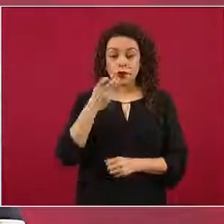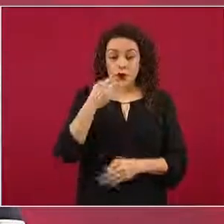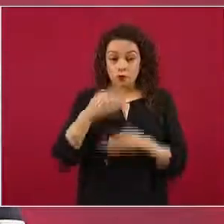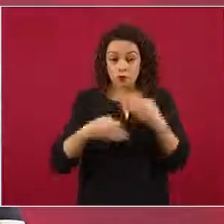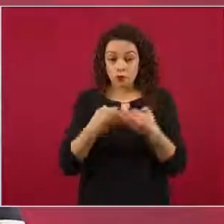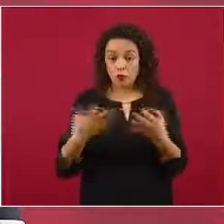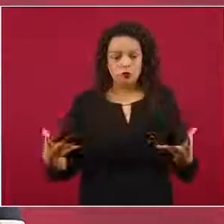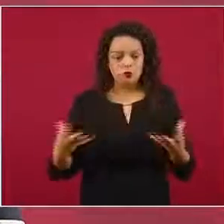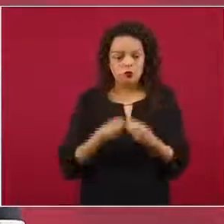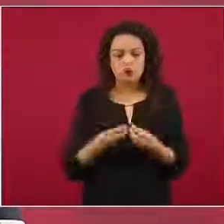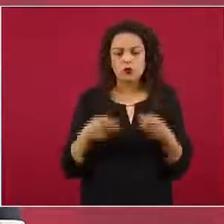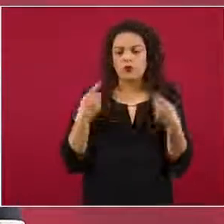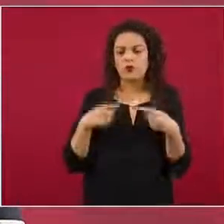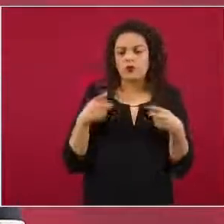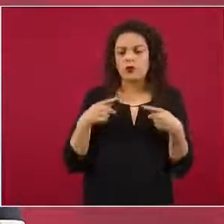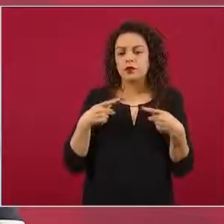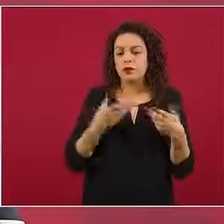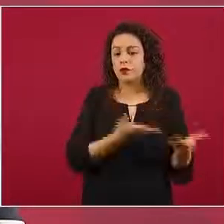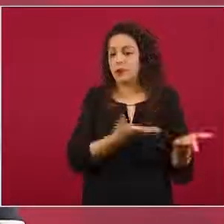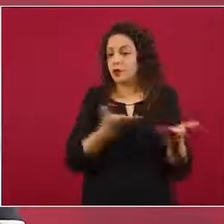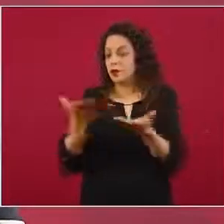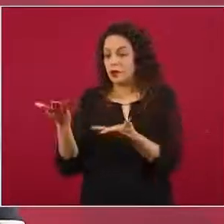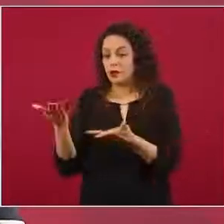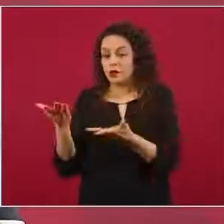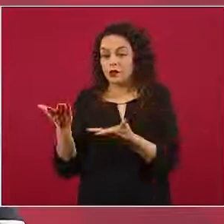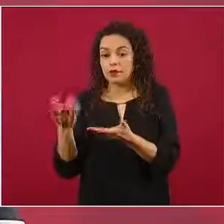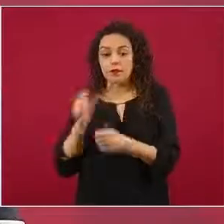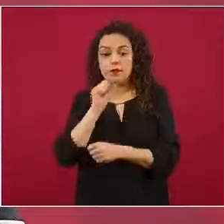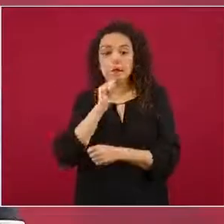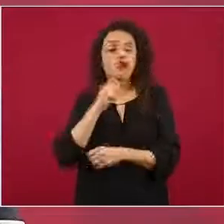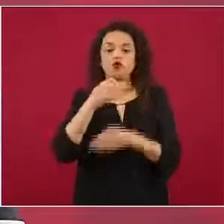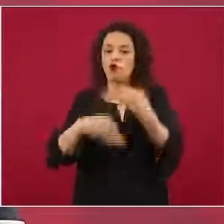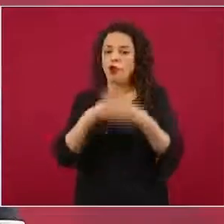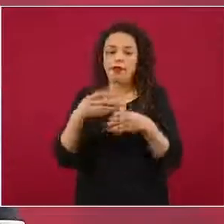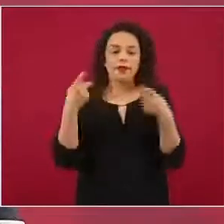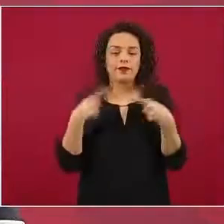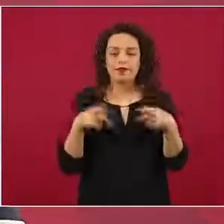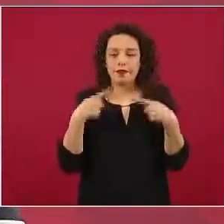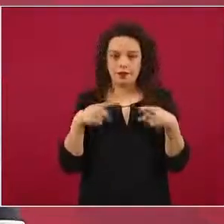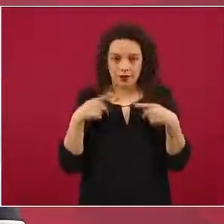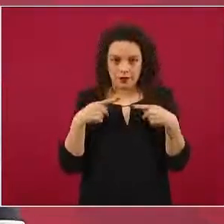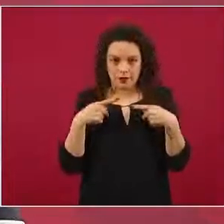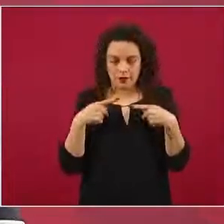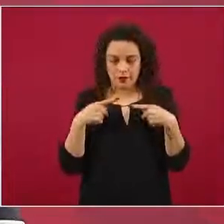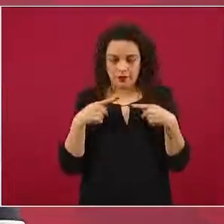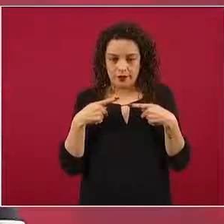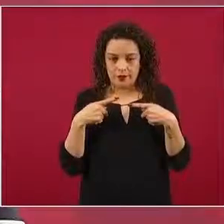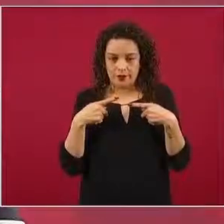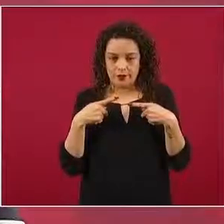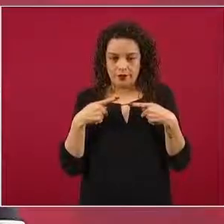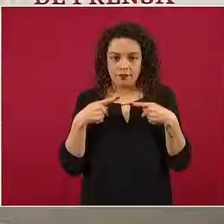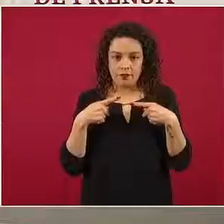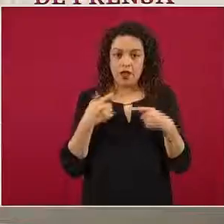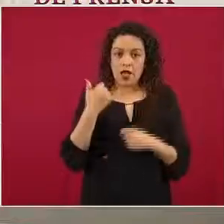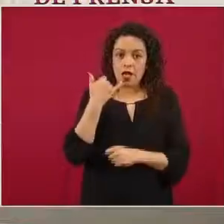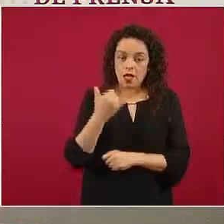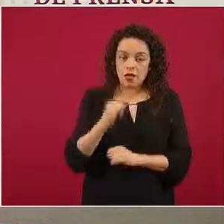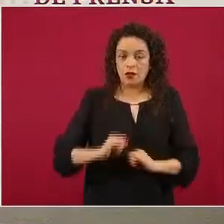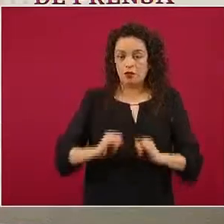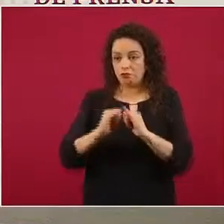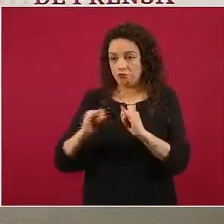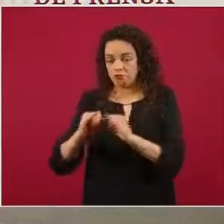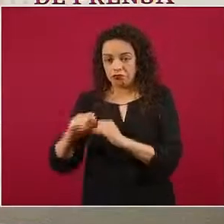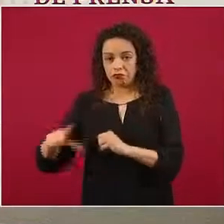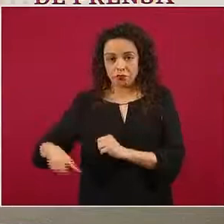juntos, población, estamos hablando de la ciudadanía en general y lógicamente las instancias de gobierno que aseguran